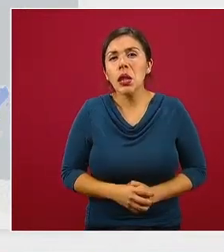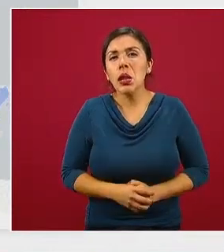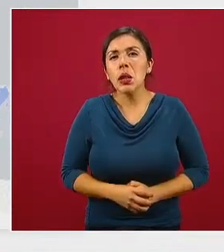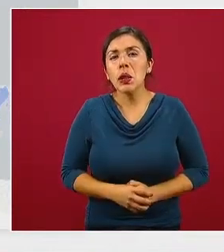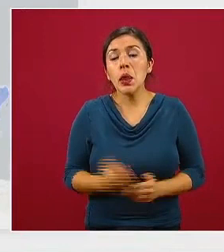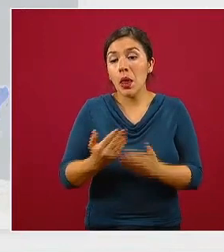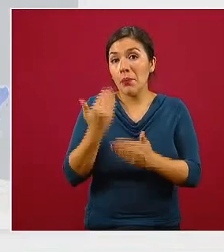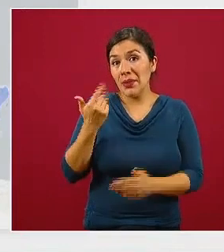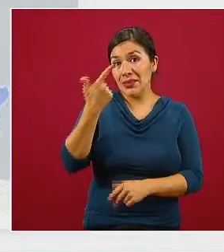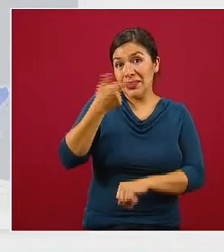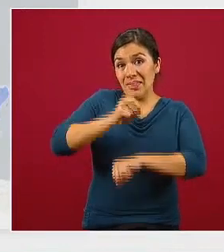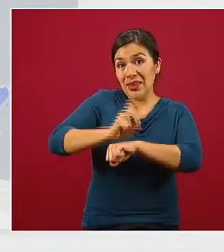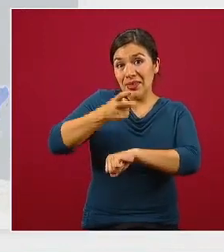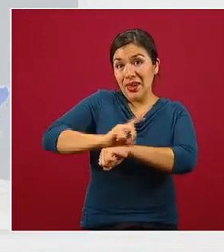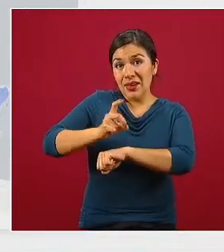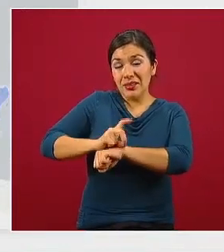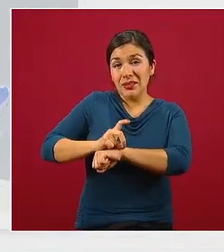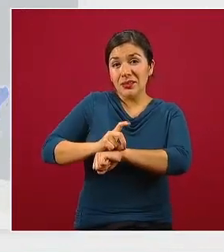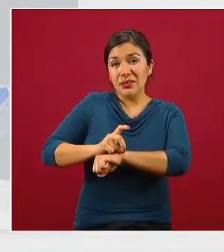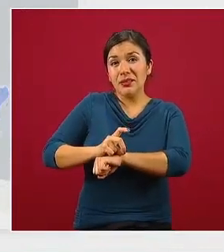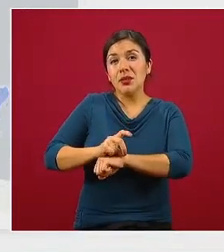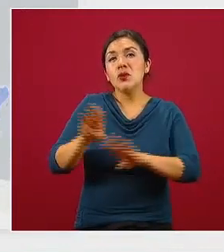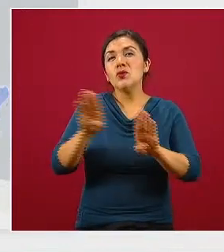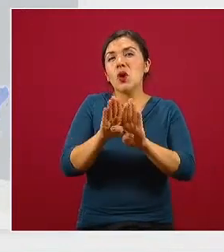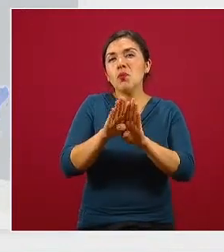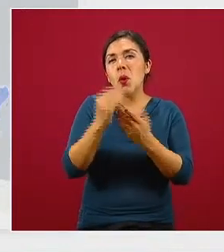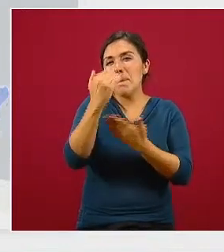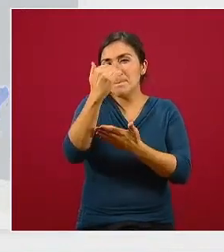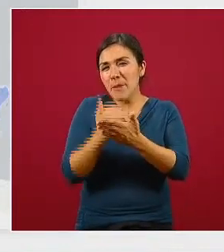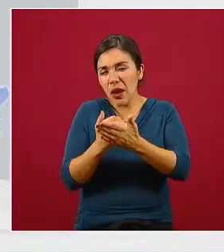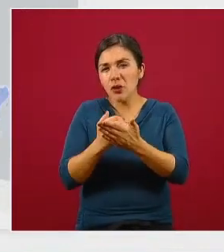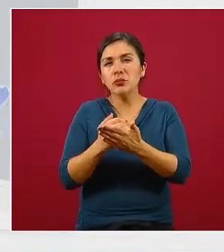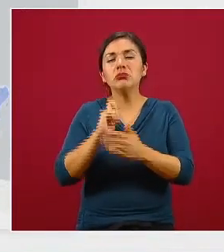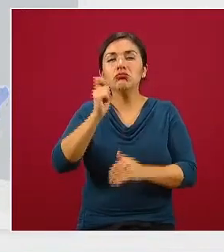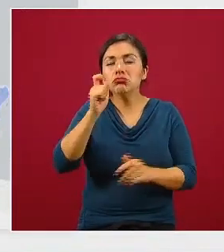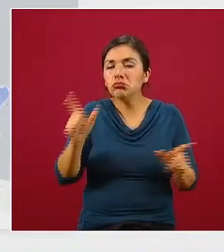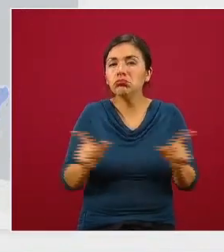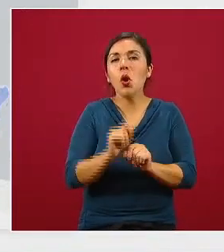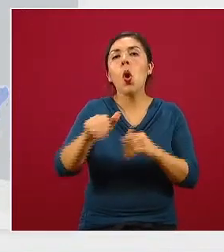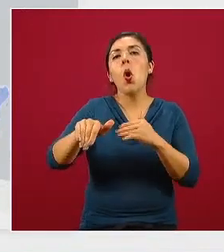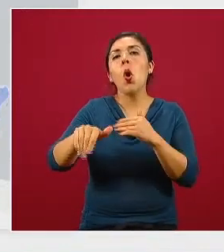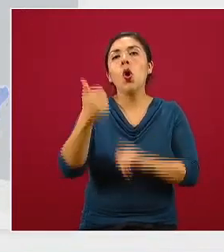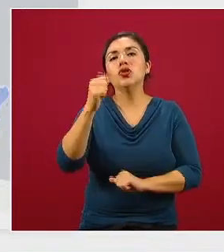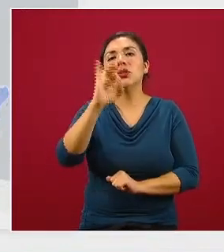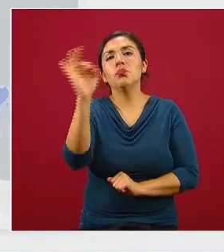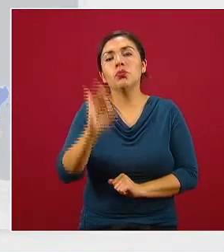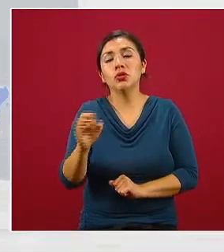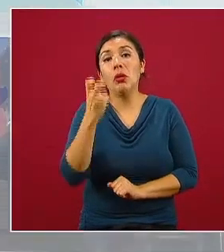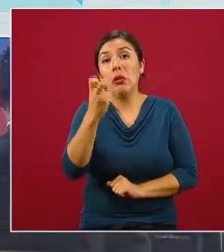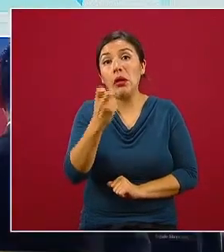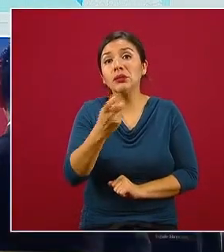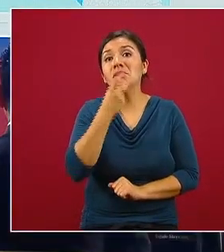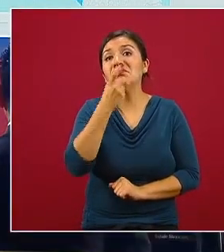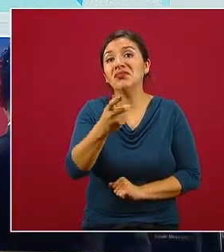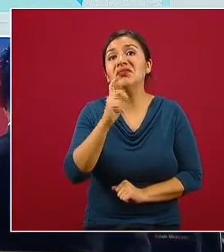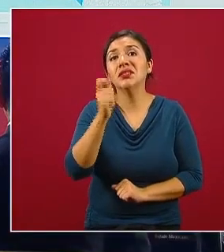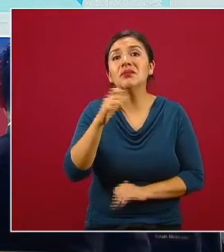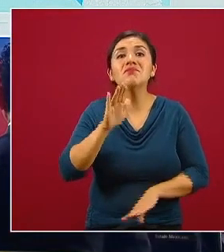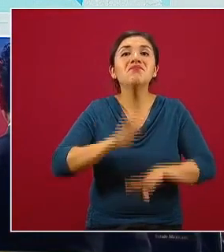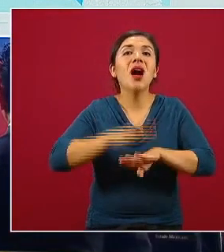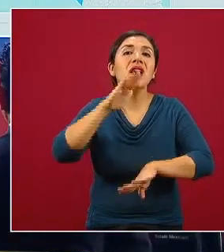hace 7 días, si lo restamos, da un total de 11%, ¿no? Entonces, eso nos indica que están